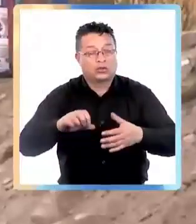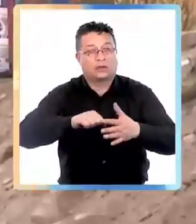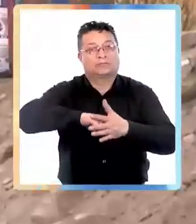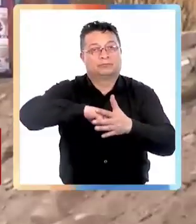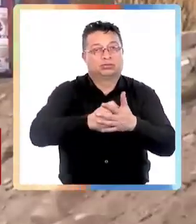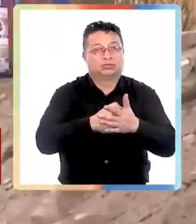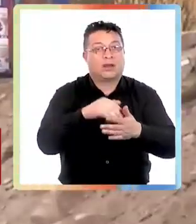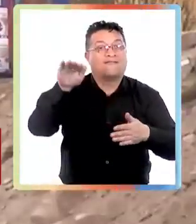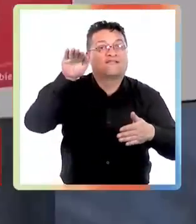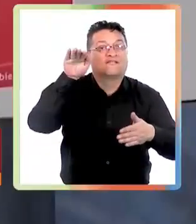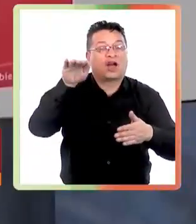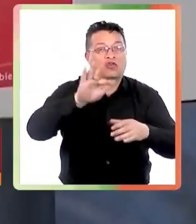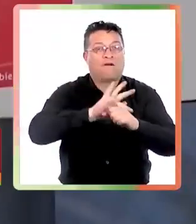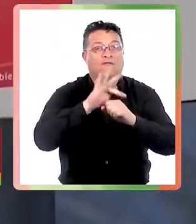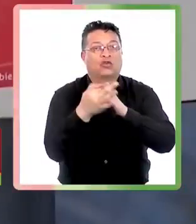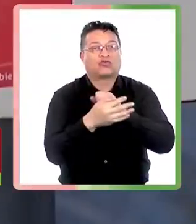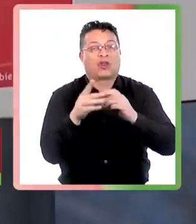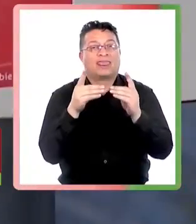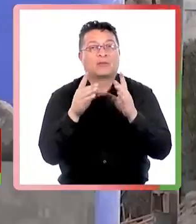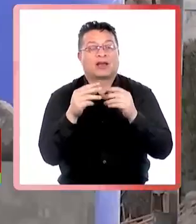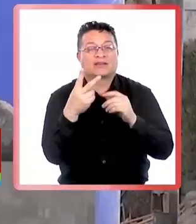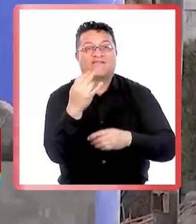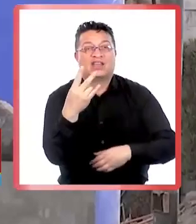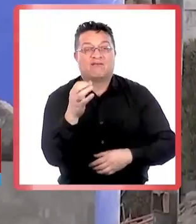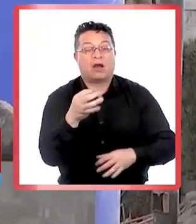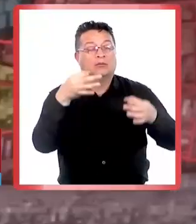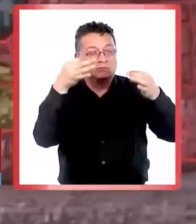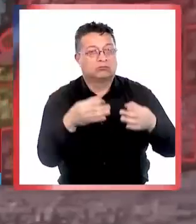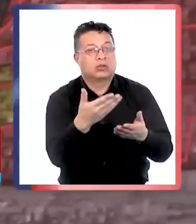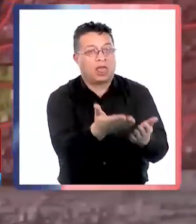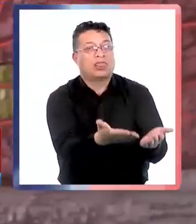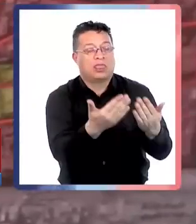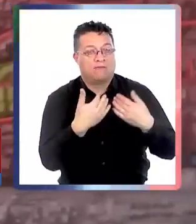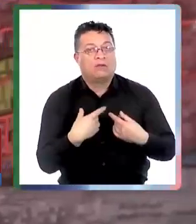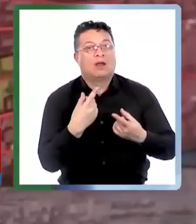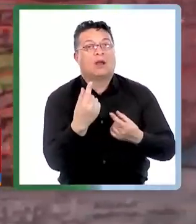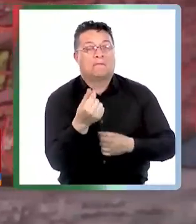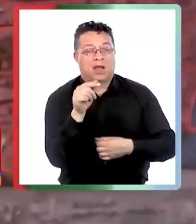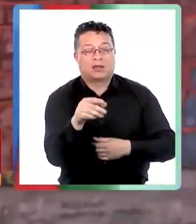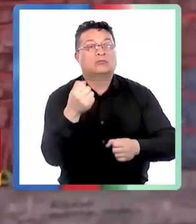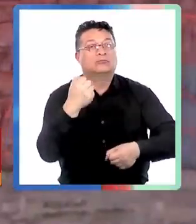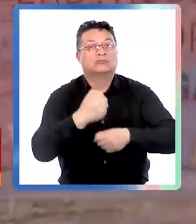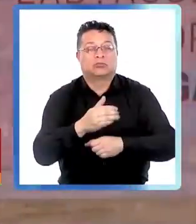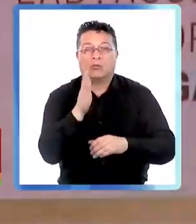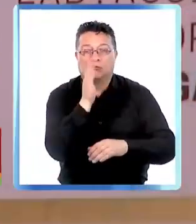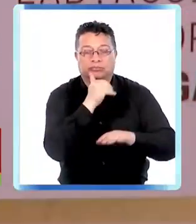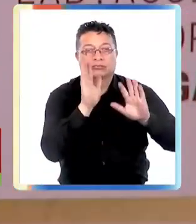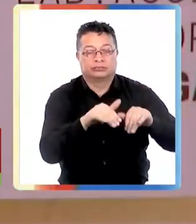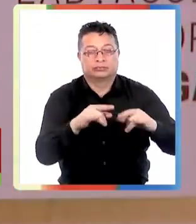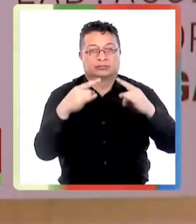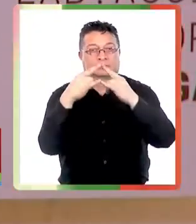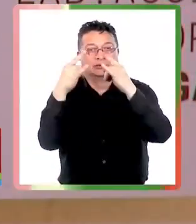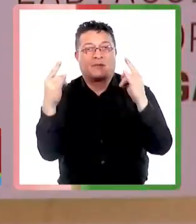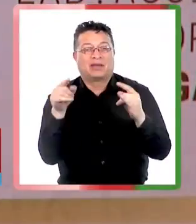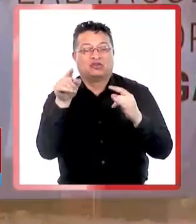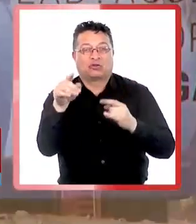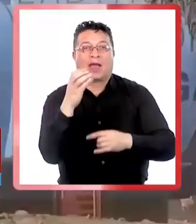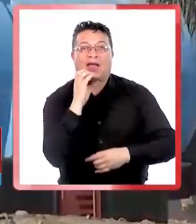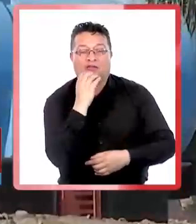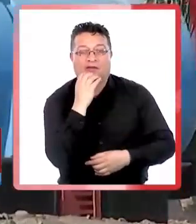La justicia congeló la cuenta bancaria de la Fundación Democracia Viva para asegurar que devuelva los dineros de las obras que no ejecutó en